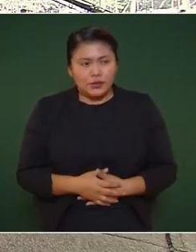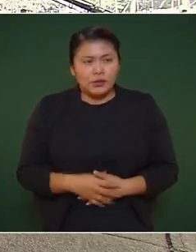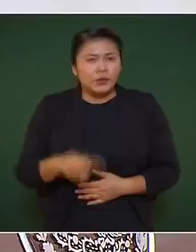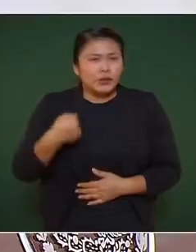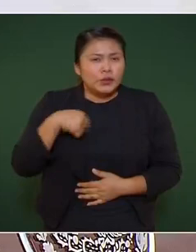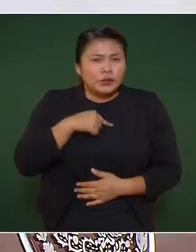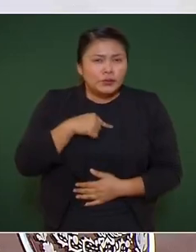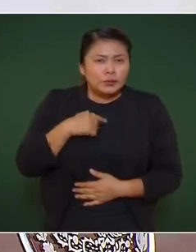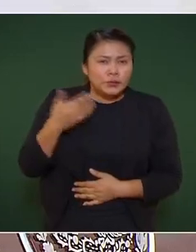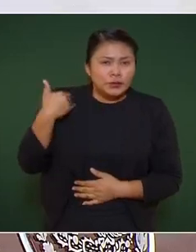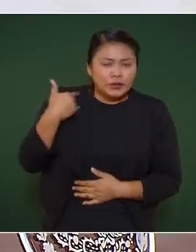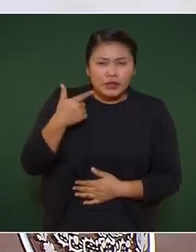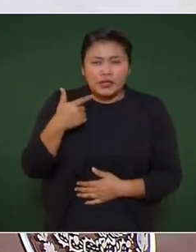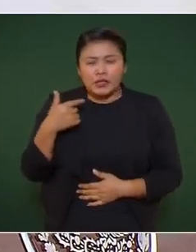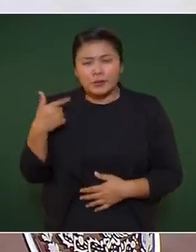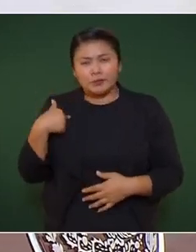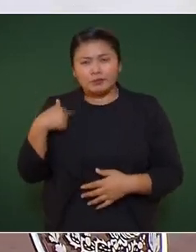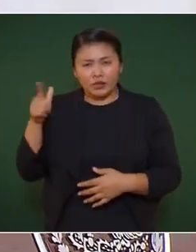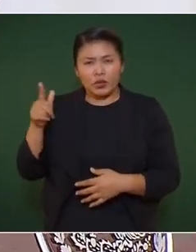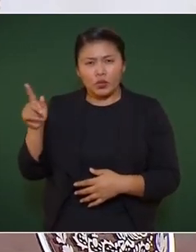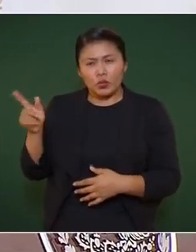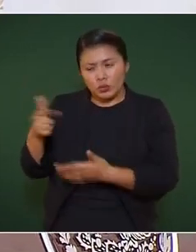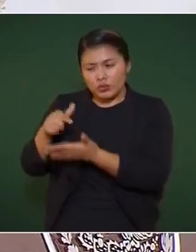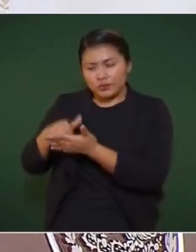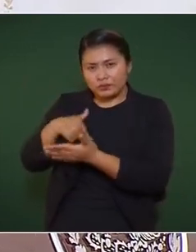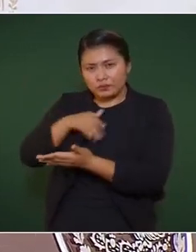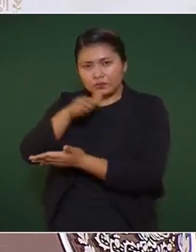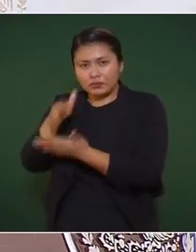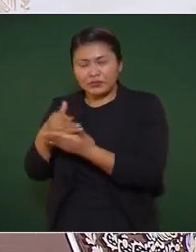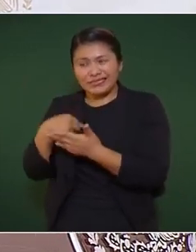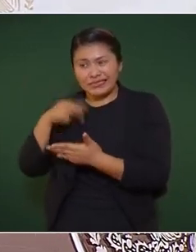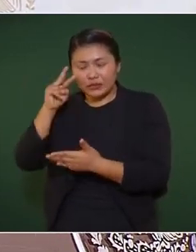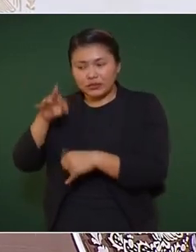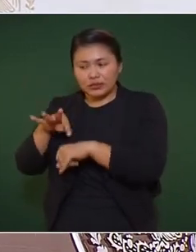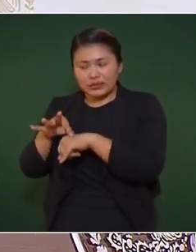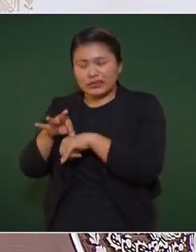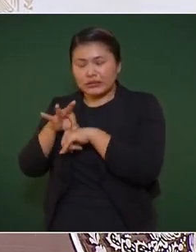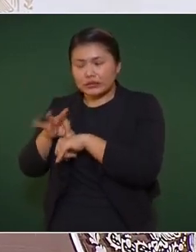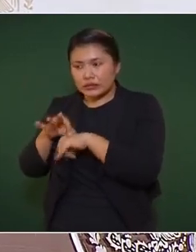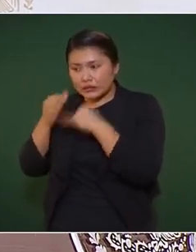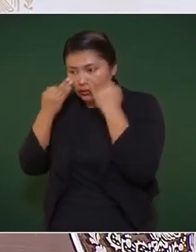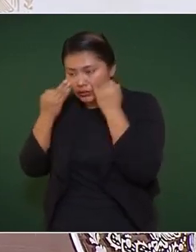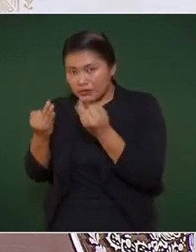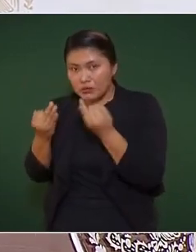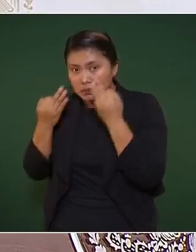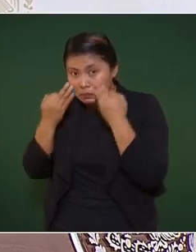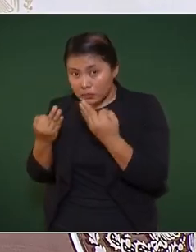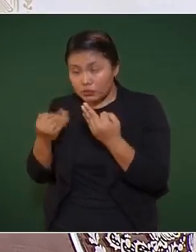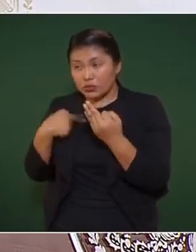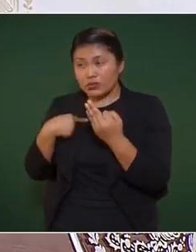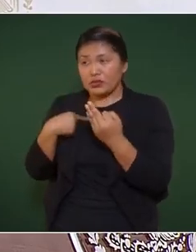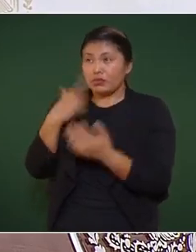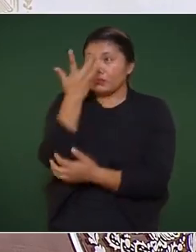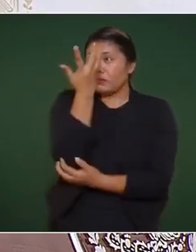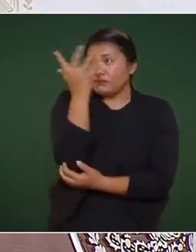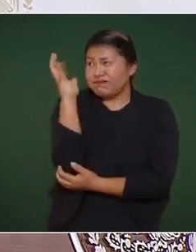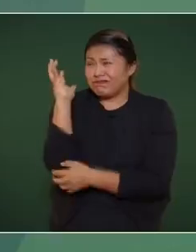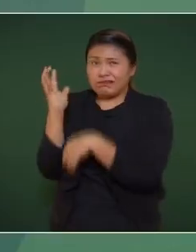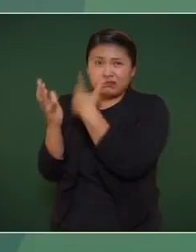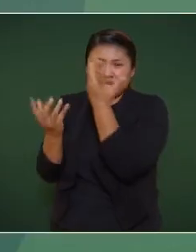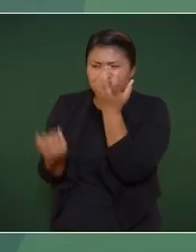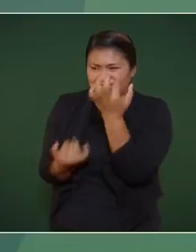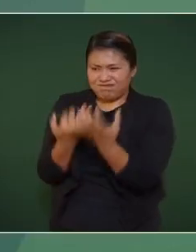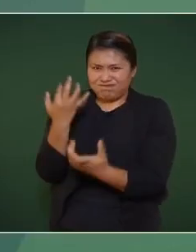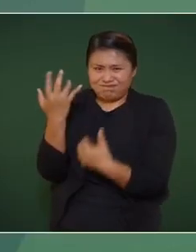constatamos los efectos de un incendio en el bosque de Oaxaca